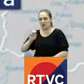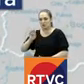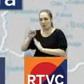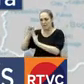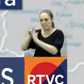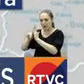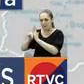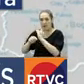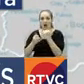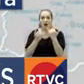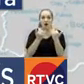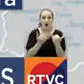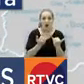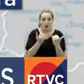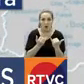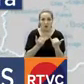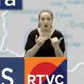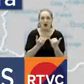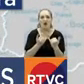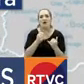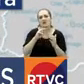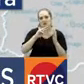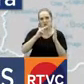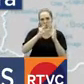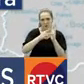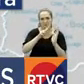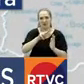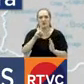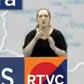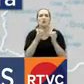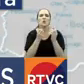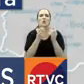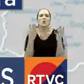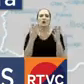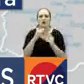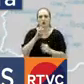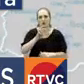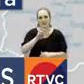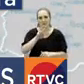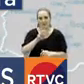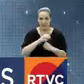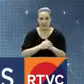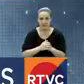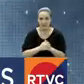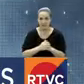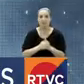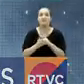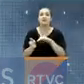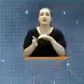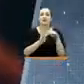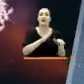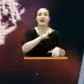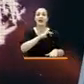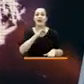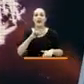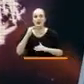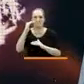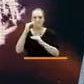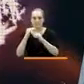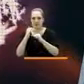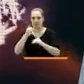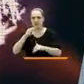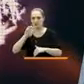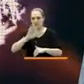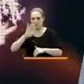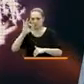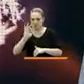el 2021, se registraron 87. En Cali, la reducción fue de un 12% y